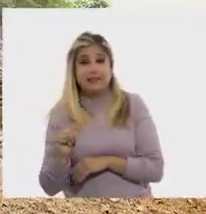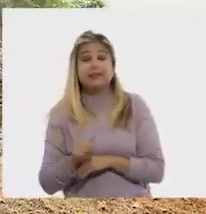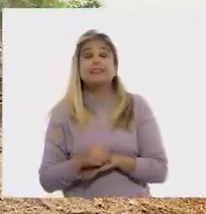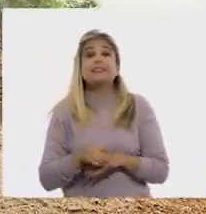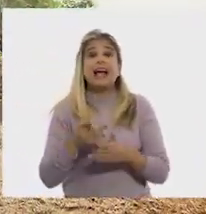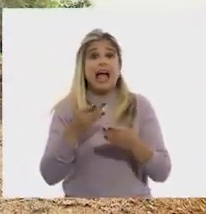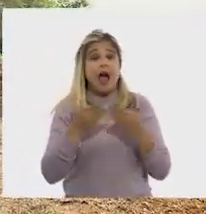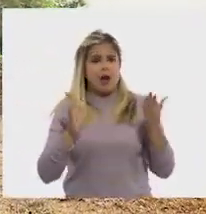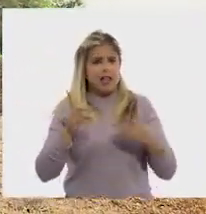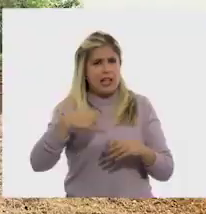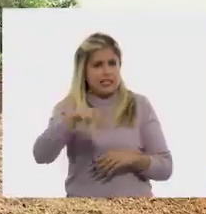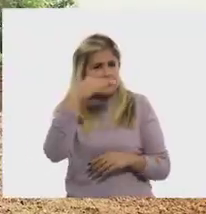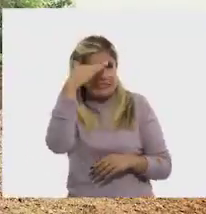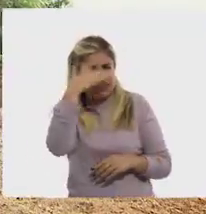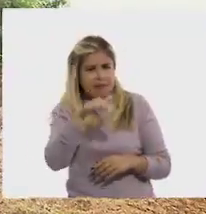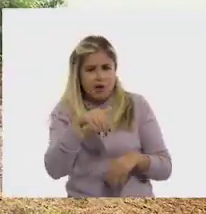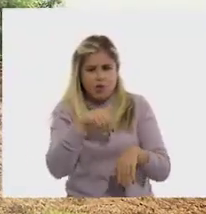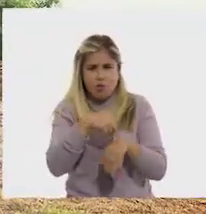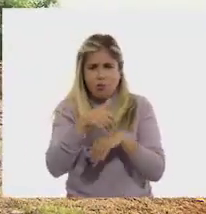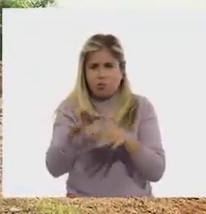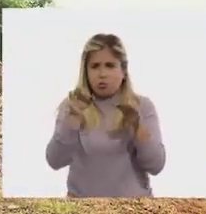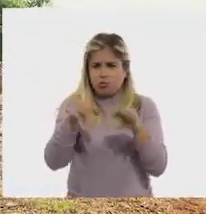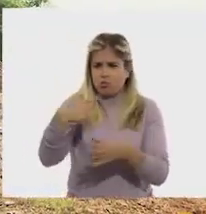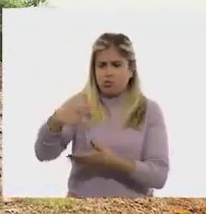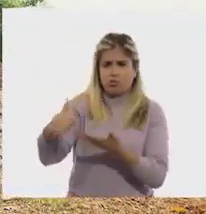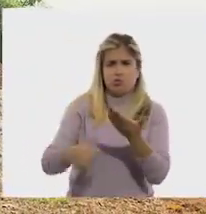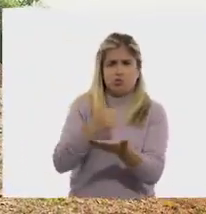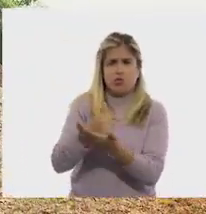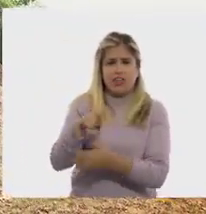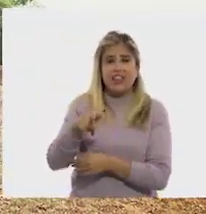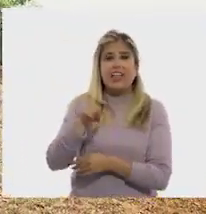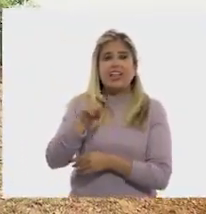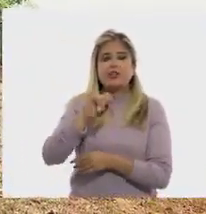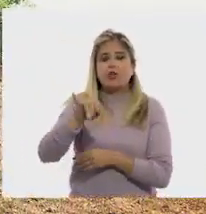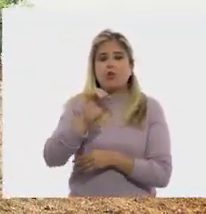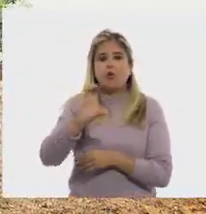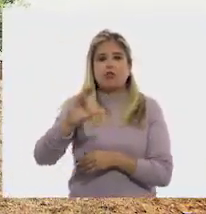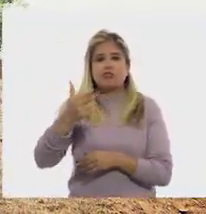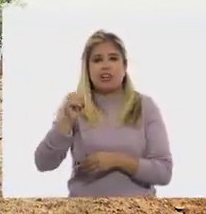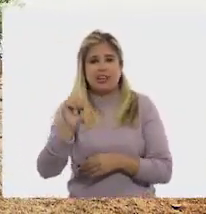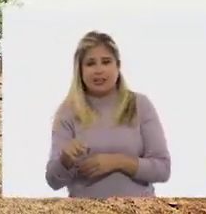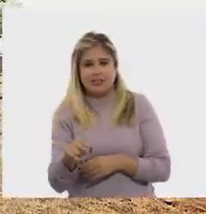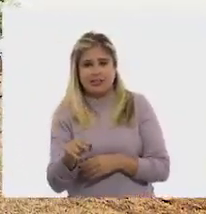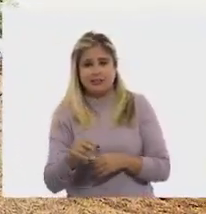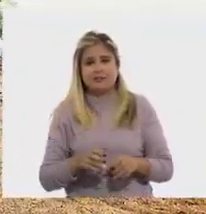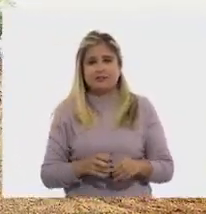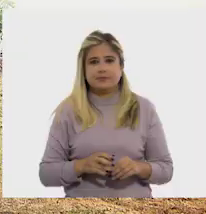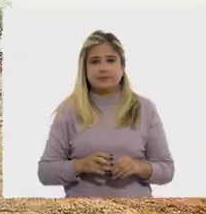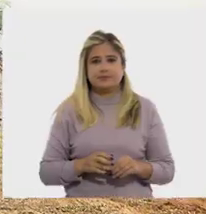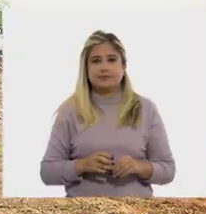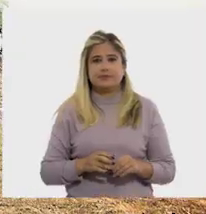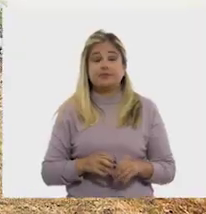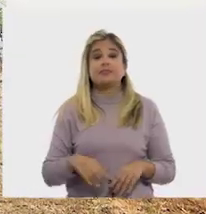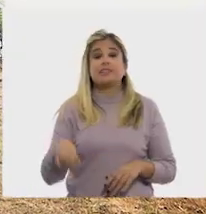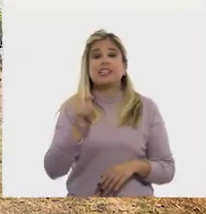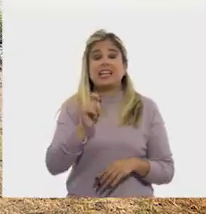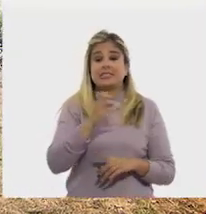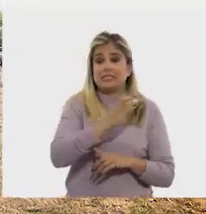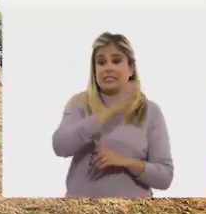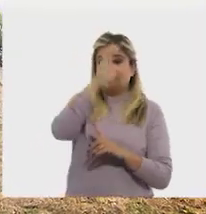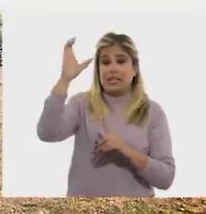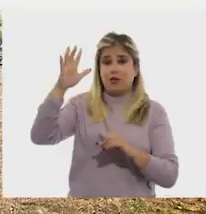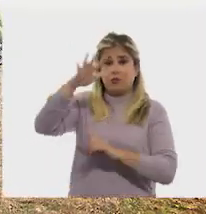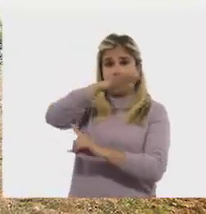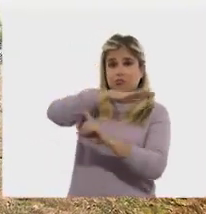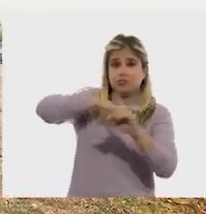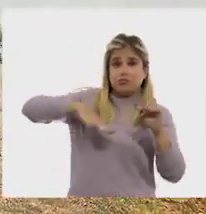Ahora se sabe que el nombre original de la ciudad era Hoychan, que en maya significa cielo rodeado